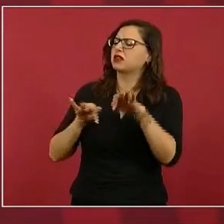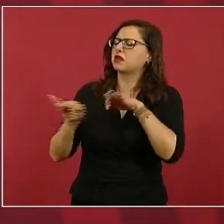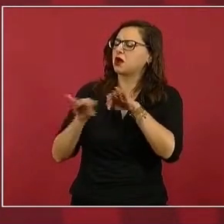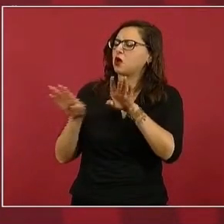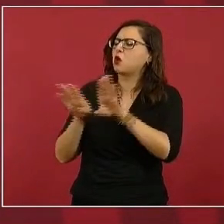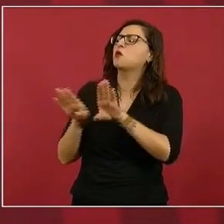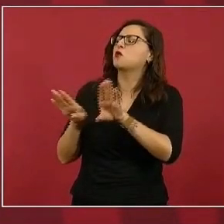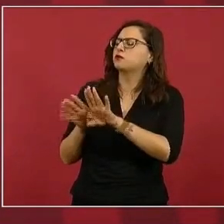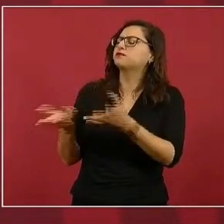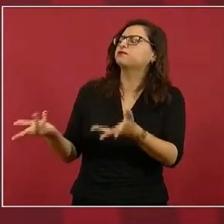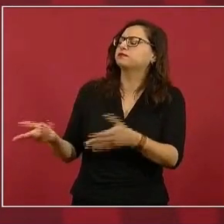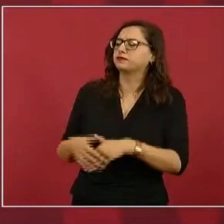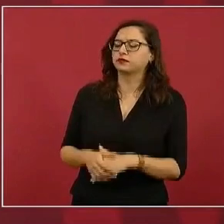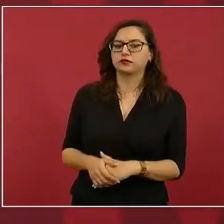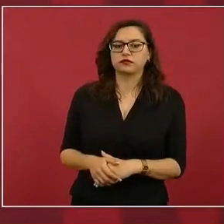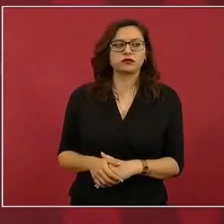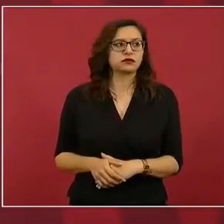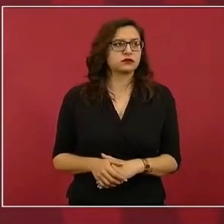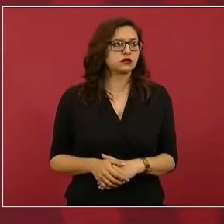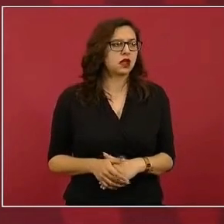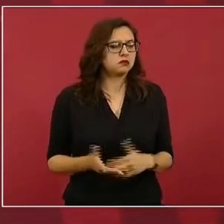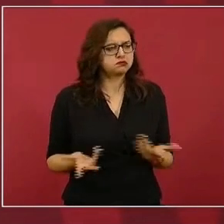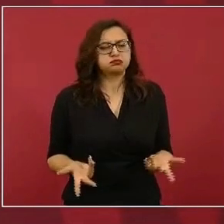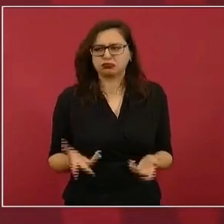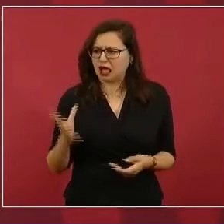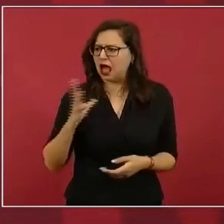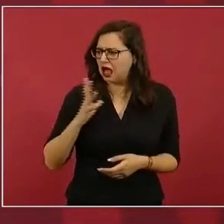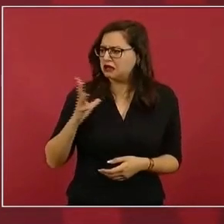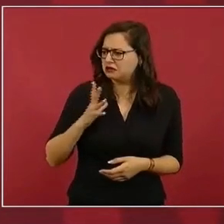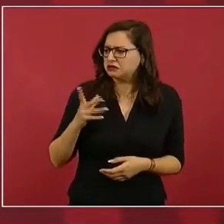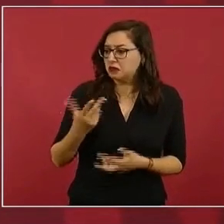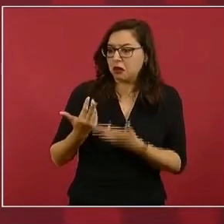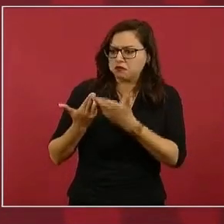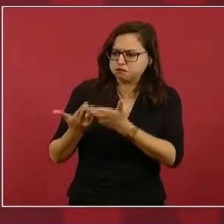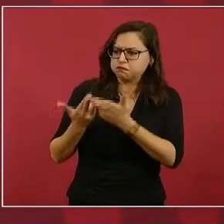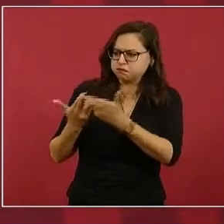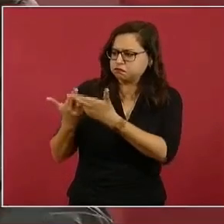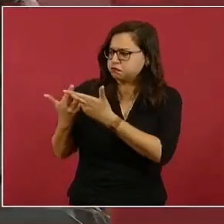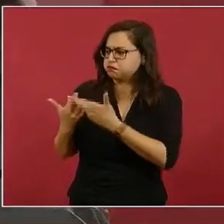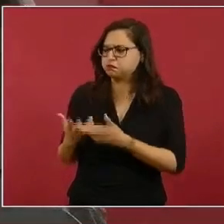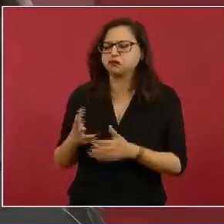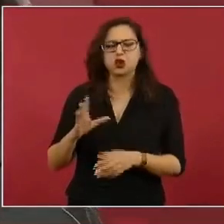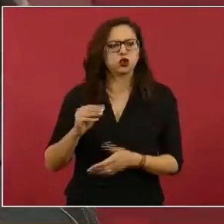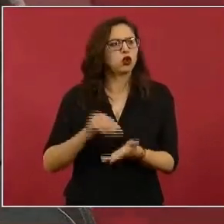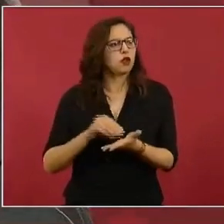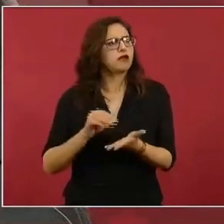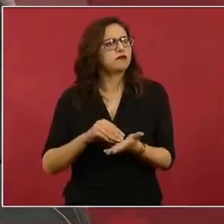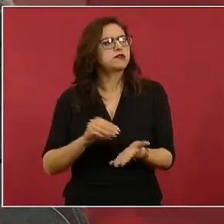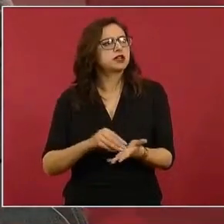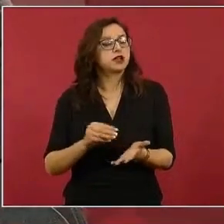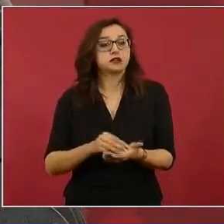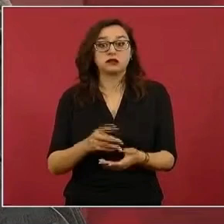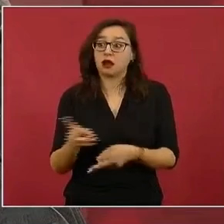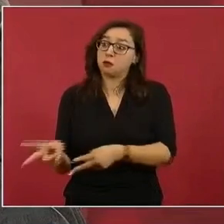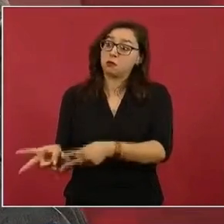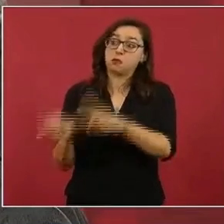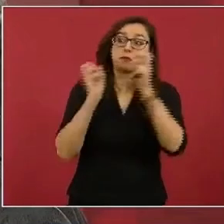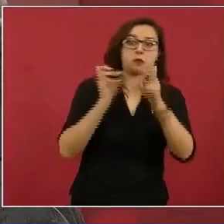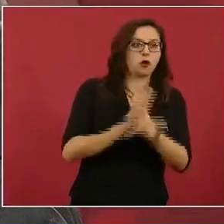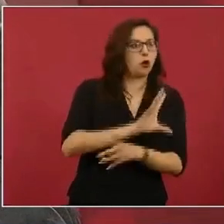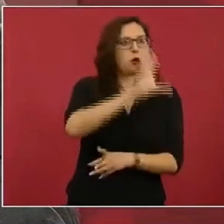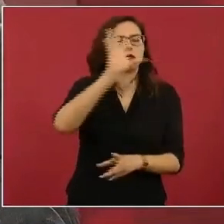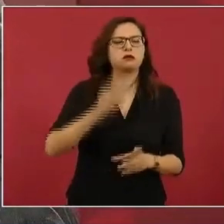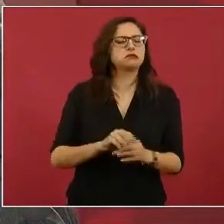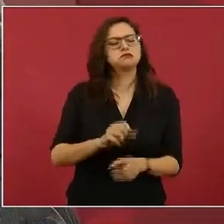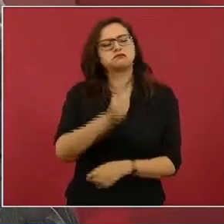Y le digo, pues con lo que nos dejaron, porque no alcanzaron a llevárselo todo, con